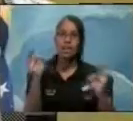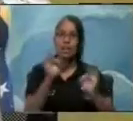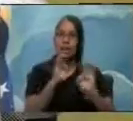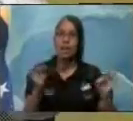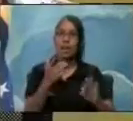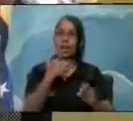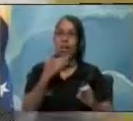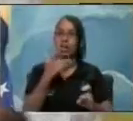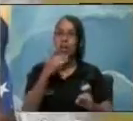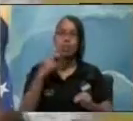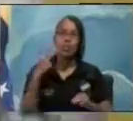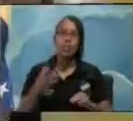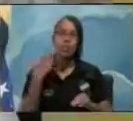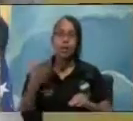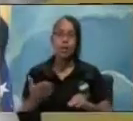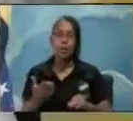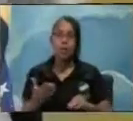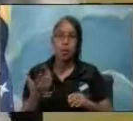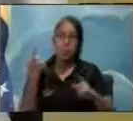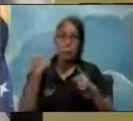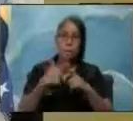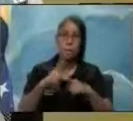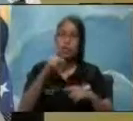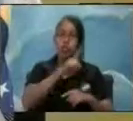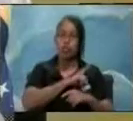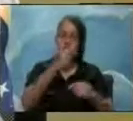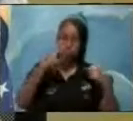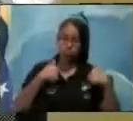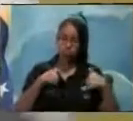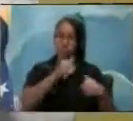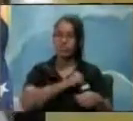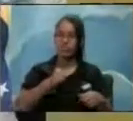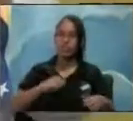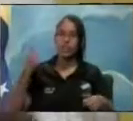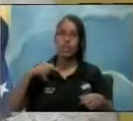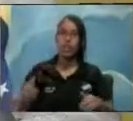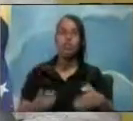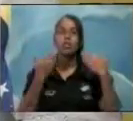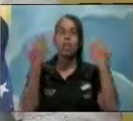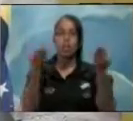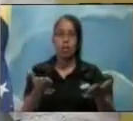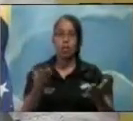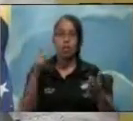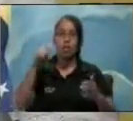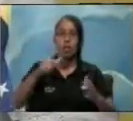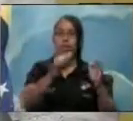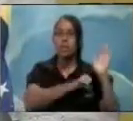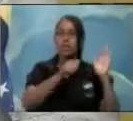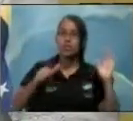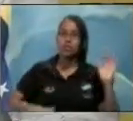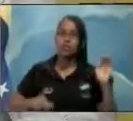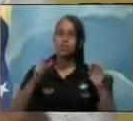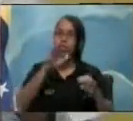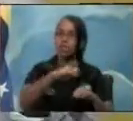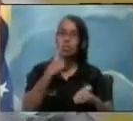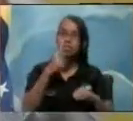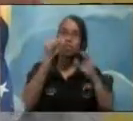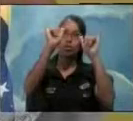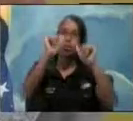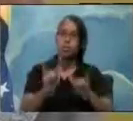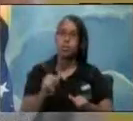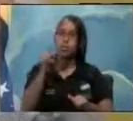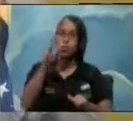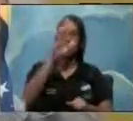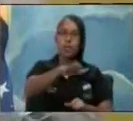algo de valor metálico. Pero de lo que tengo, te doy. Hoy el Señor te está diciendo a ti lo mismo. Usted que está